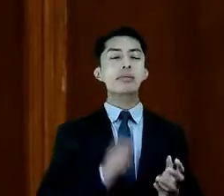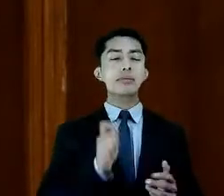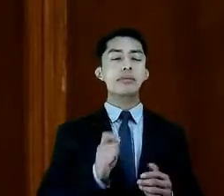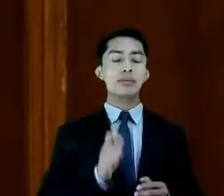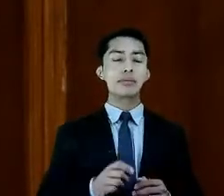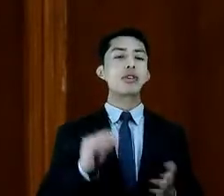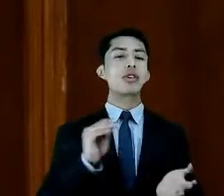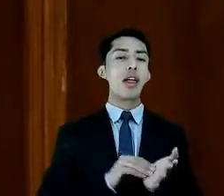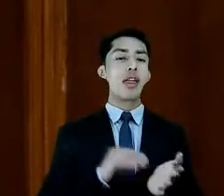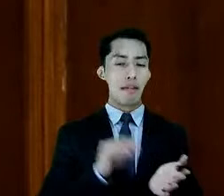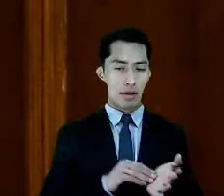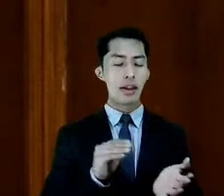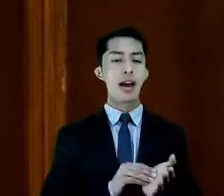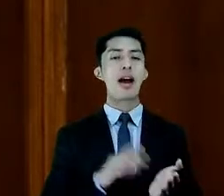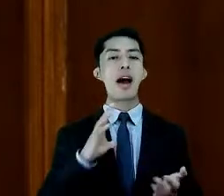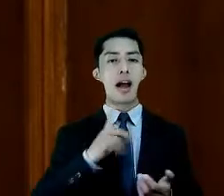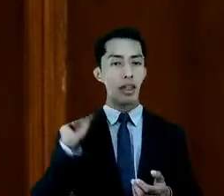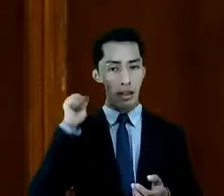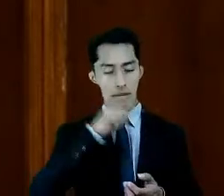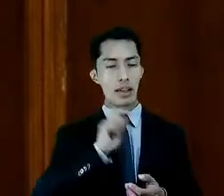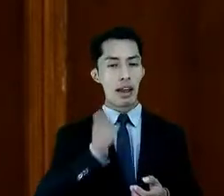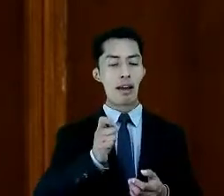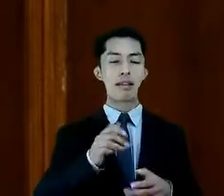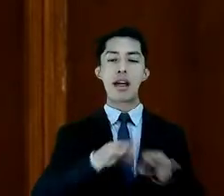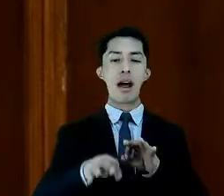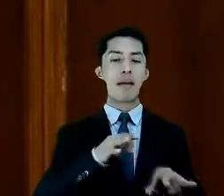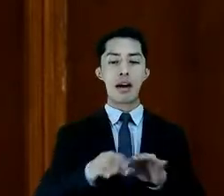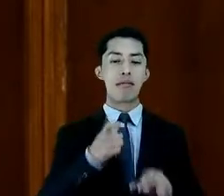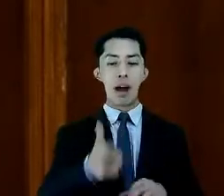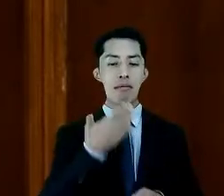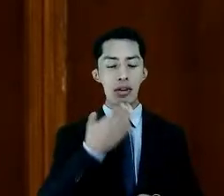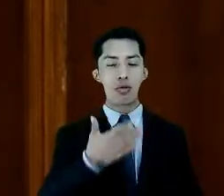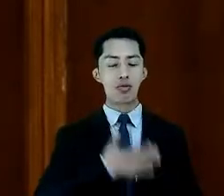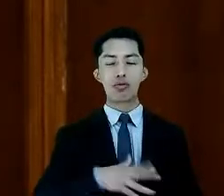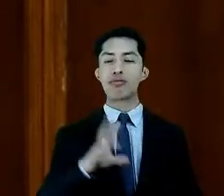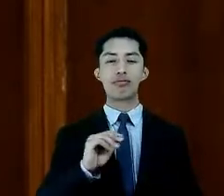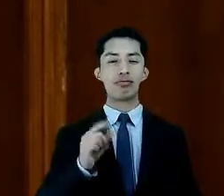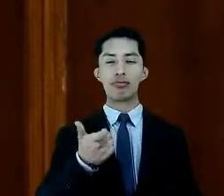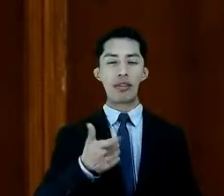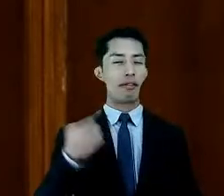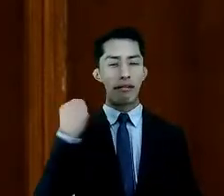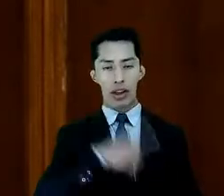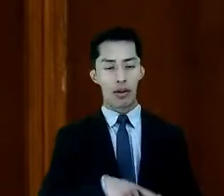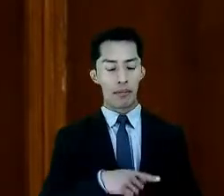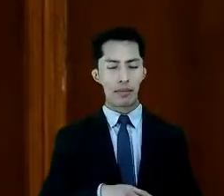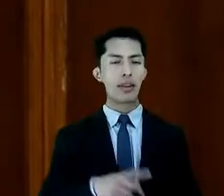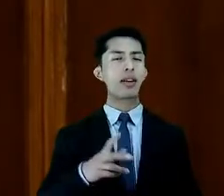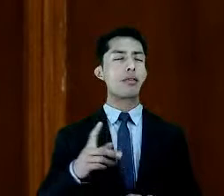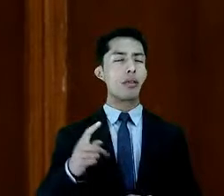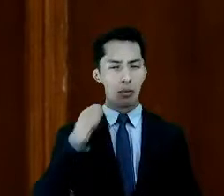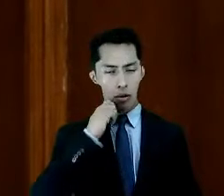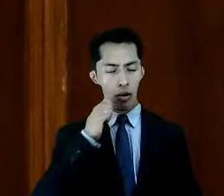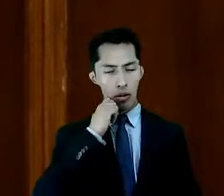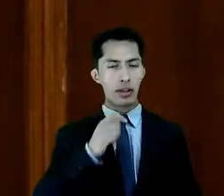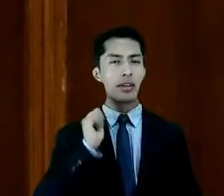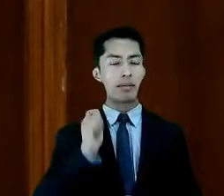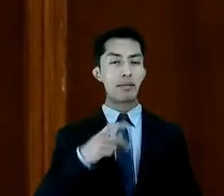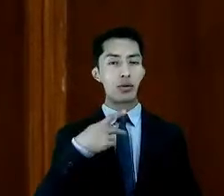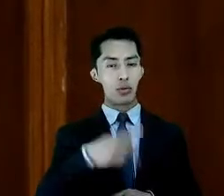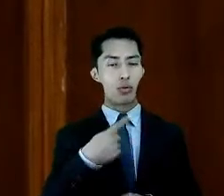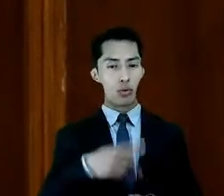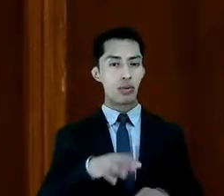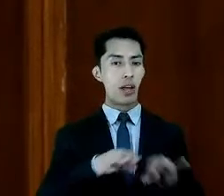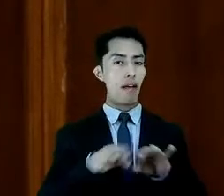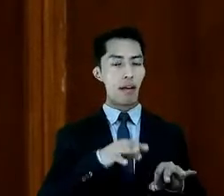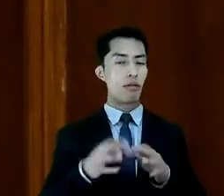se encuentran en condiciones precarias de trabajo. Esto a pesar de que es su principal